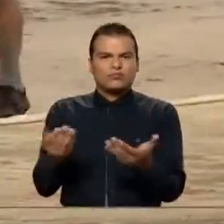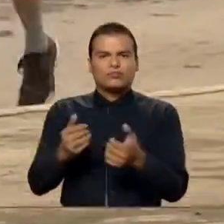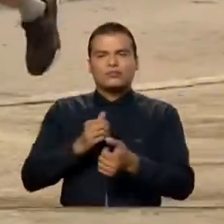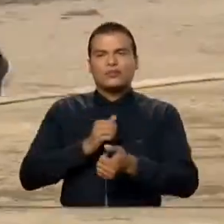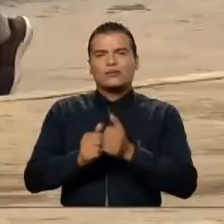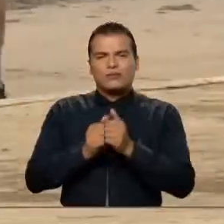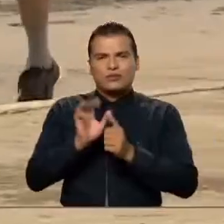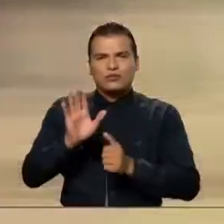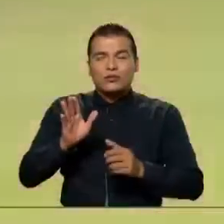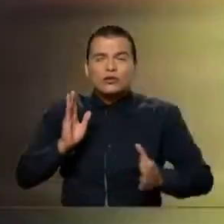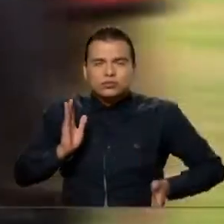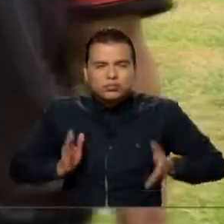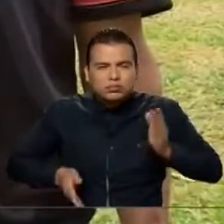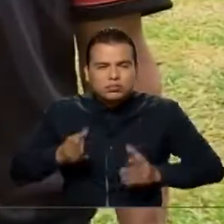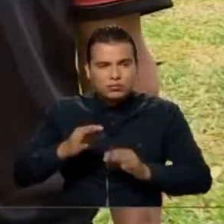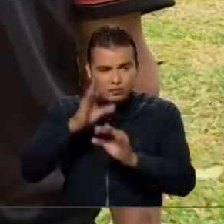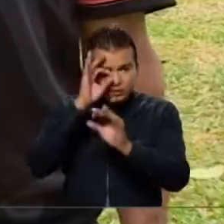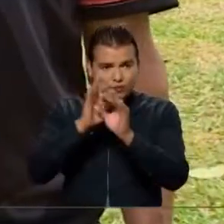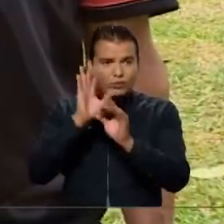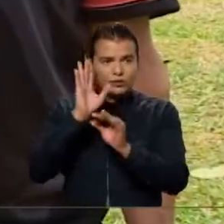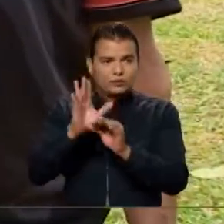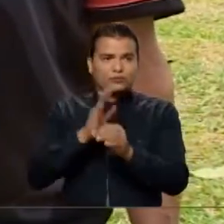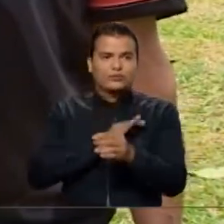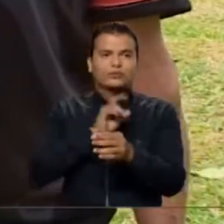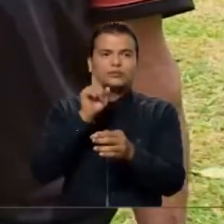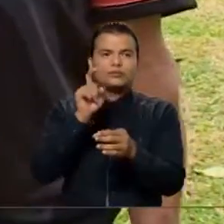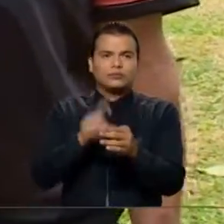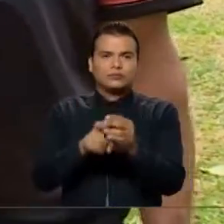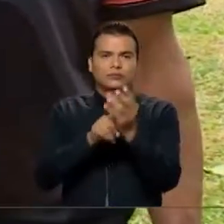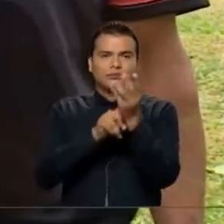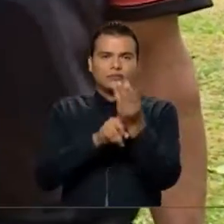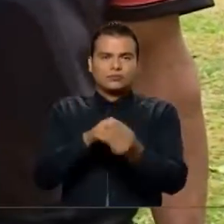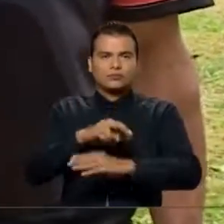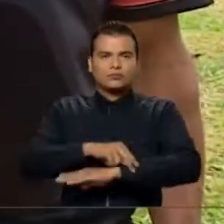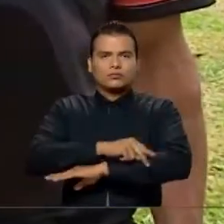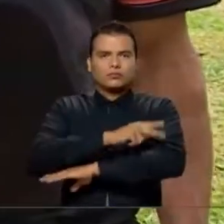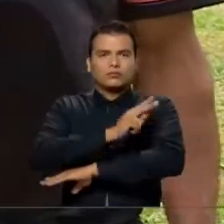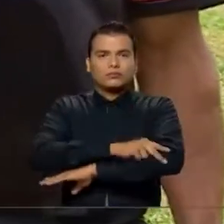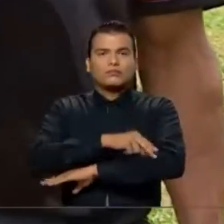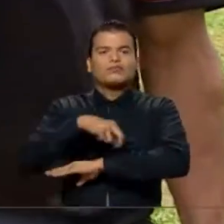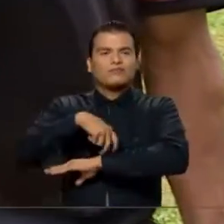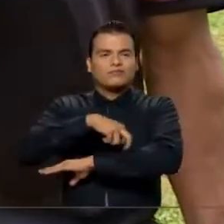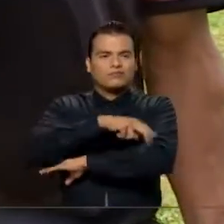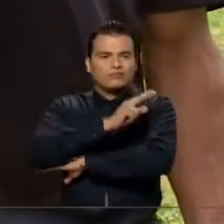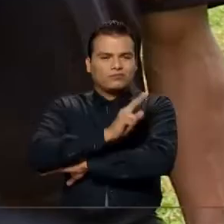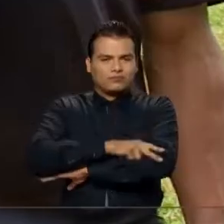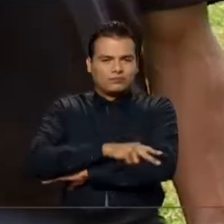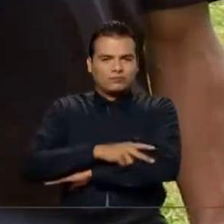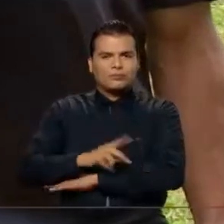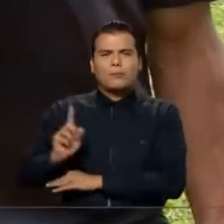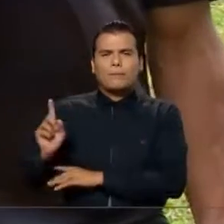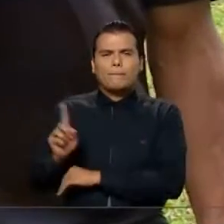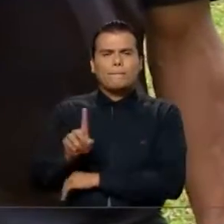atletismo. Formo parte de Samaritanos de la Calle hace 6 años, cuando